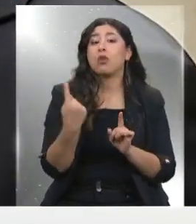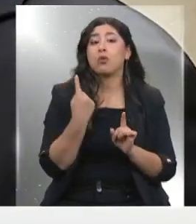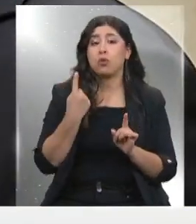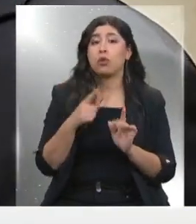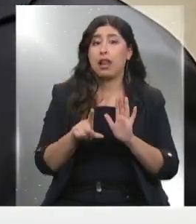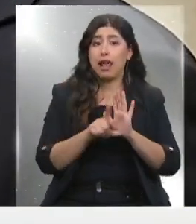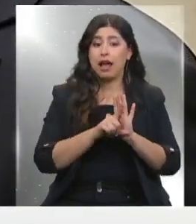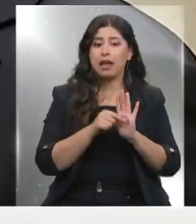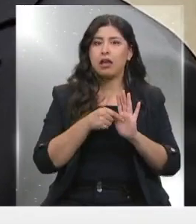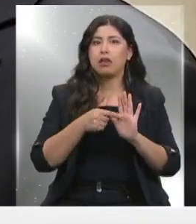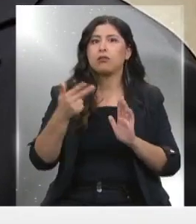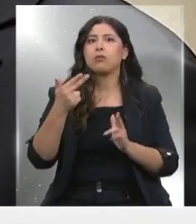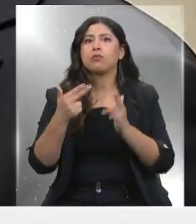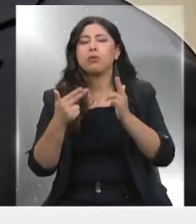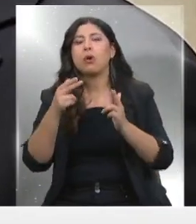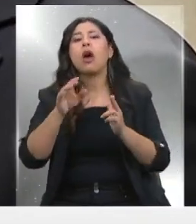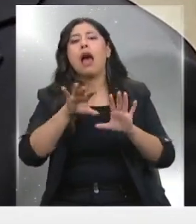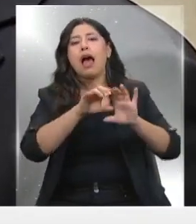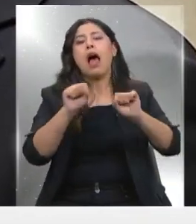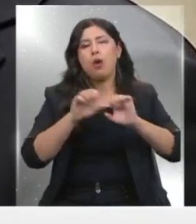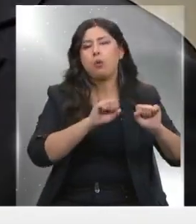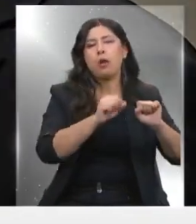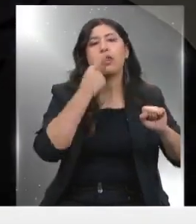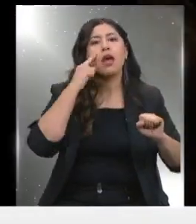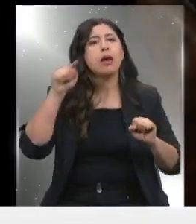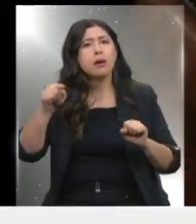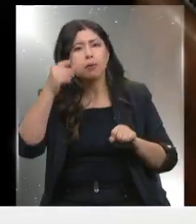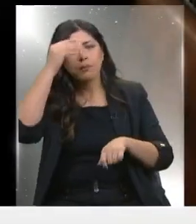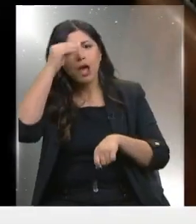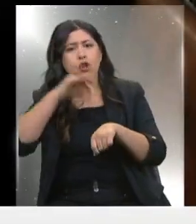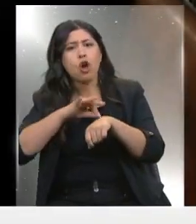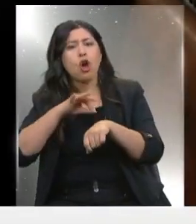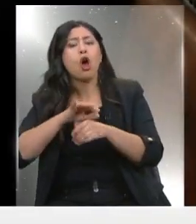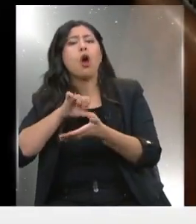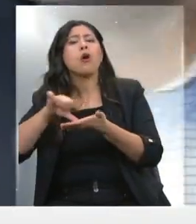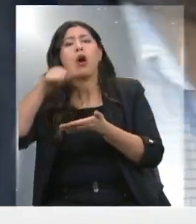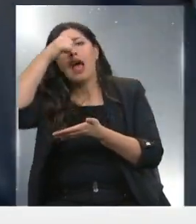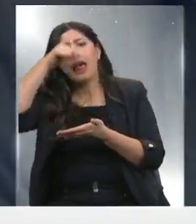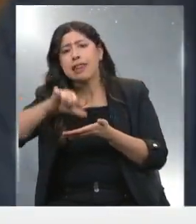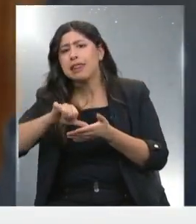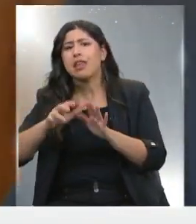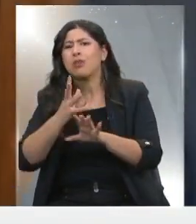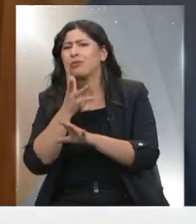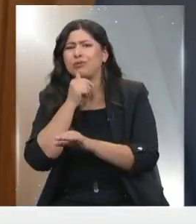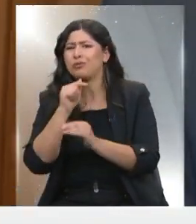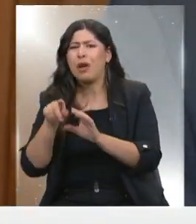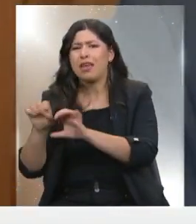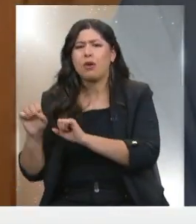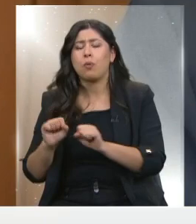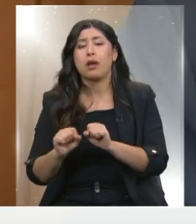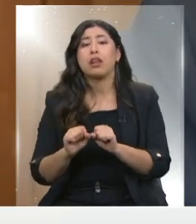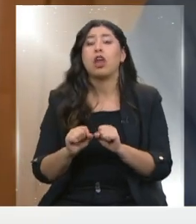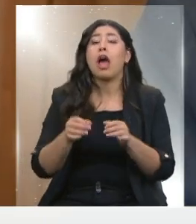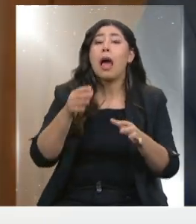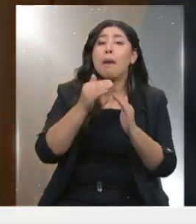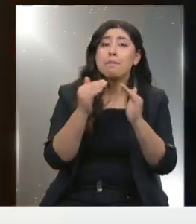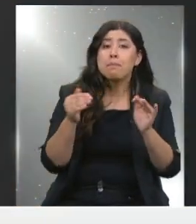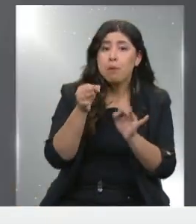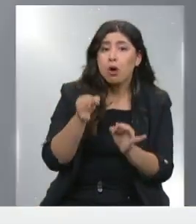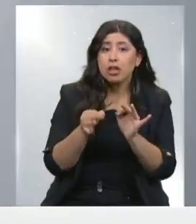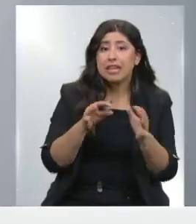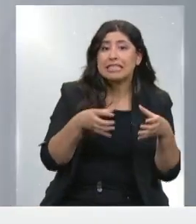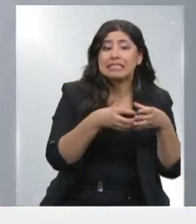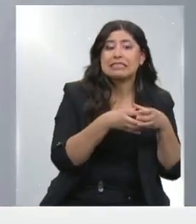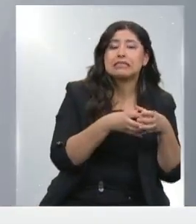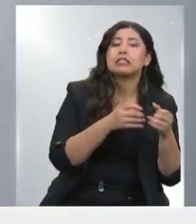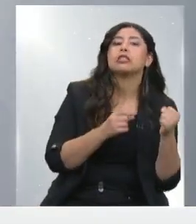de la proporcionalidad de las penas para quienes se tomen los terrenos. La moneda tironeada por su flanco más izquierdo, frente a una ley que